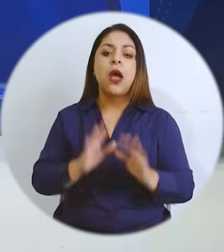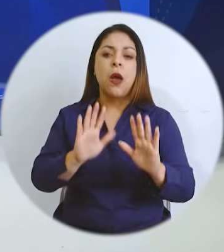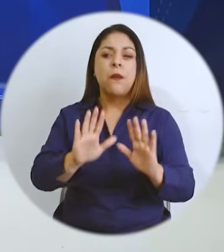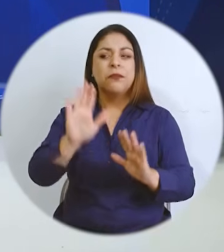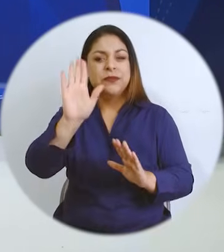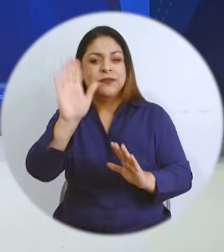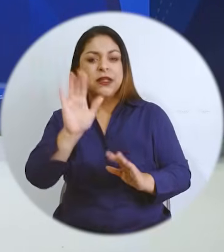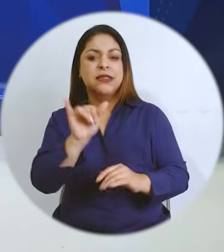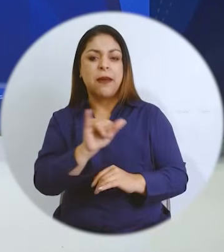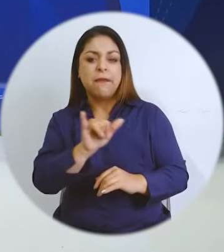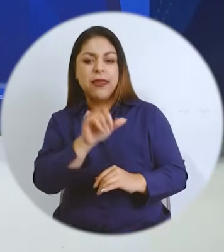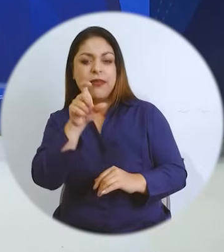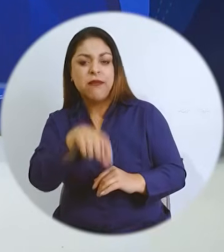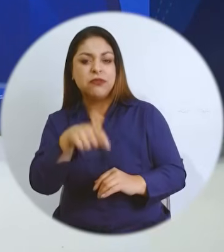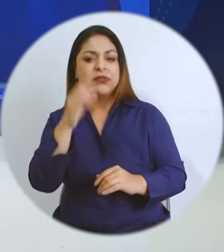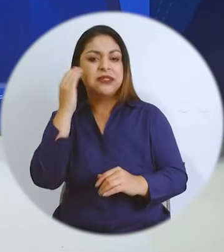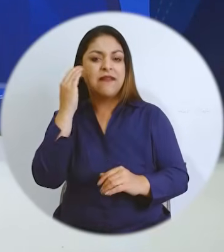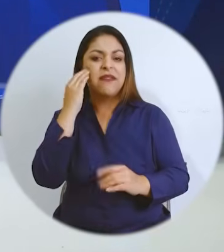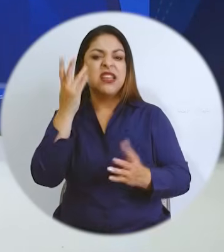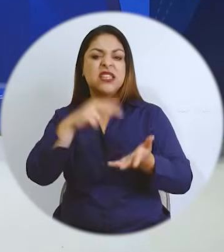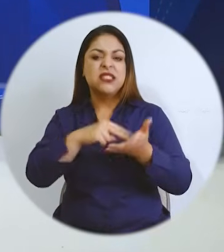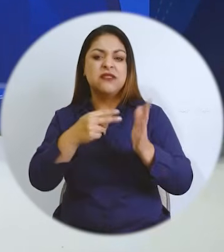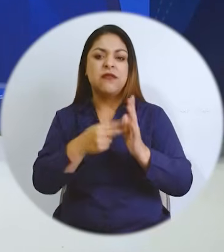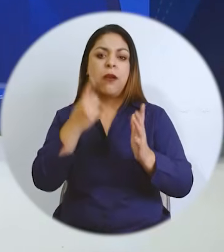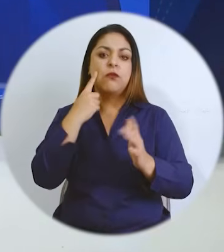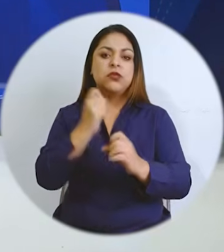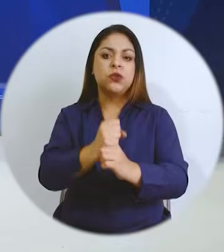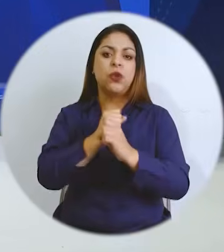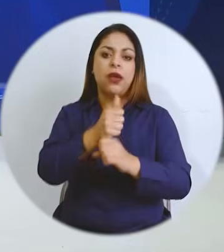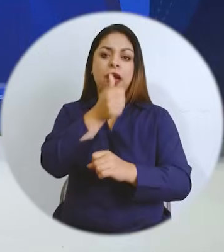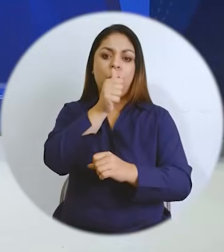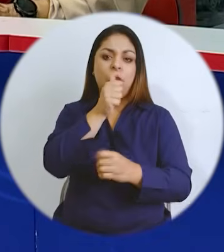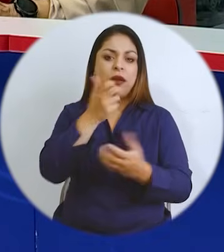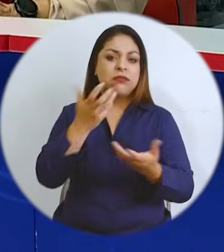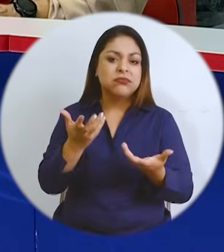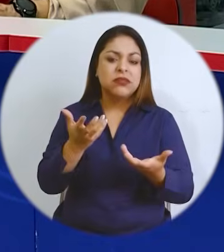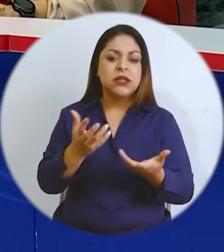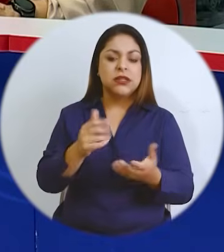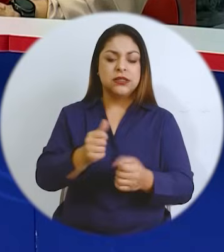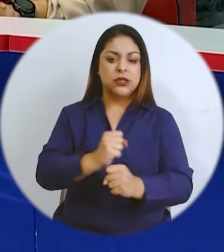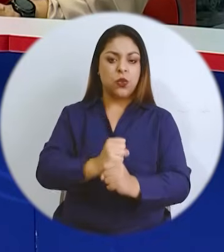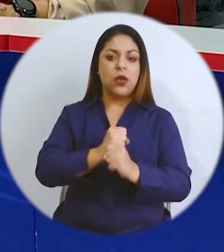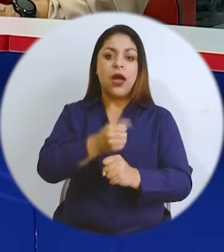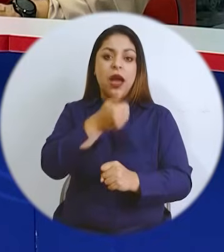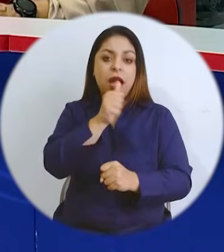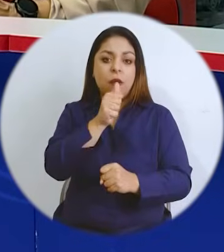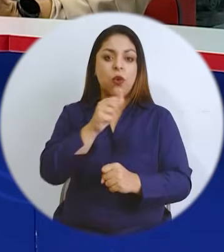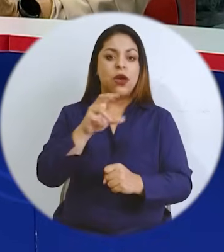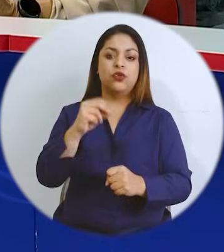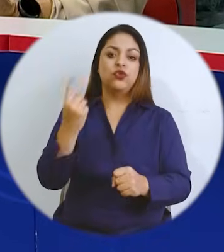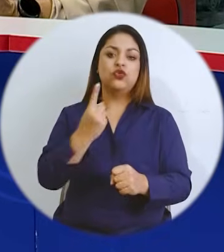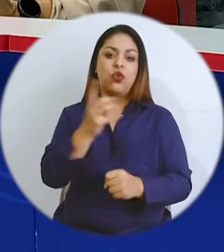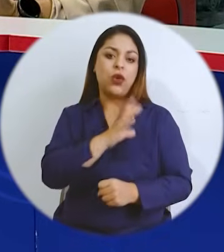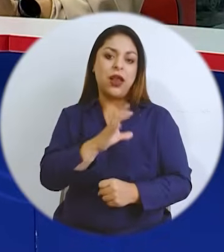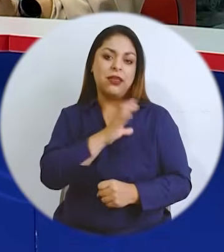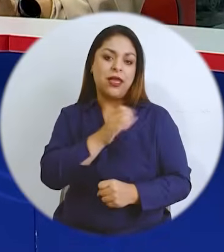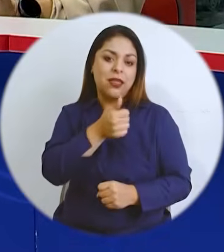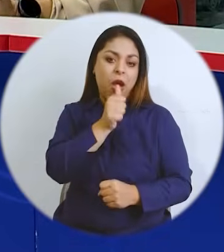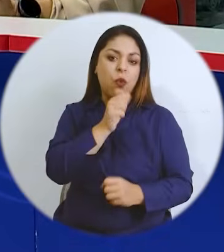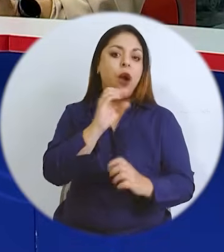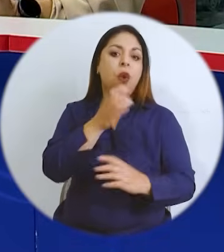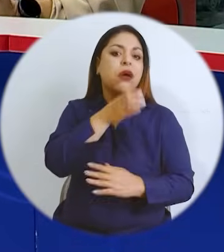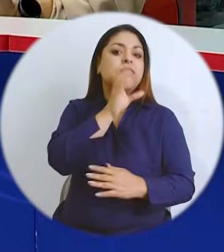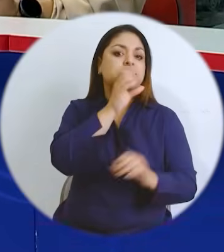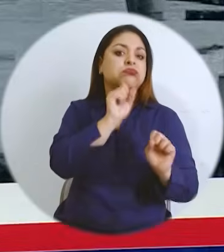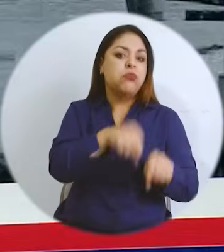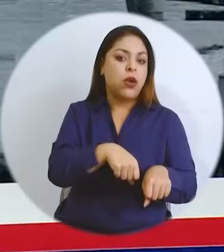poner sobre la mesa entonces qué entendemos por seguridad hídrica. Cuando hablamos de seguridad hídrica no nos vamos a referir solamente a lo que es la calidad del agua, la potabilidad del